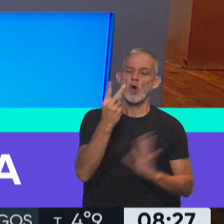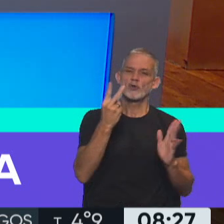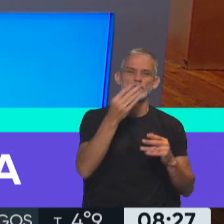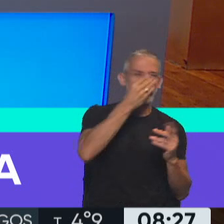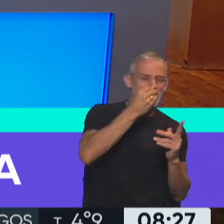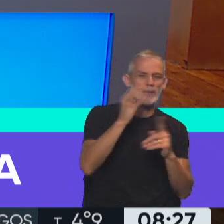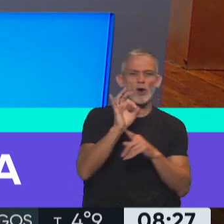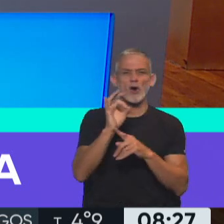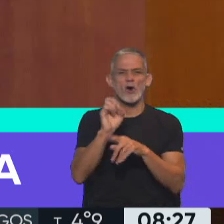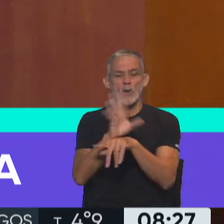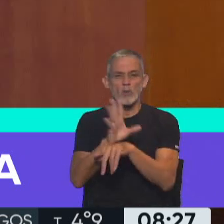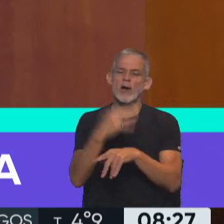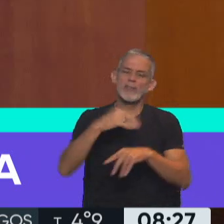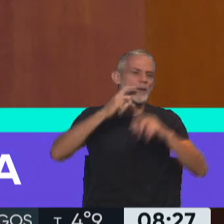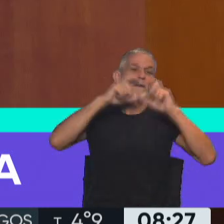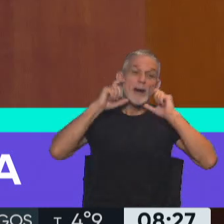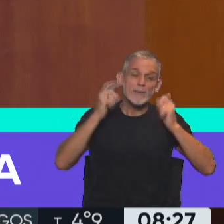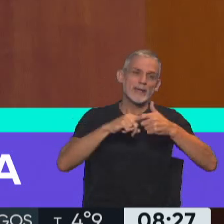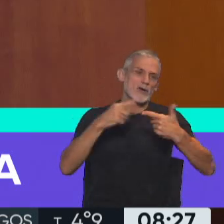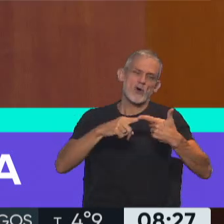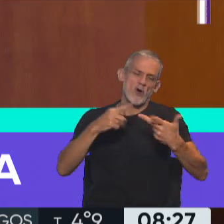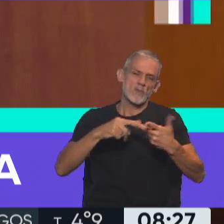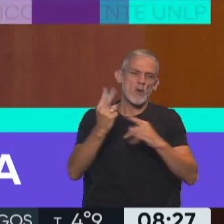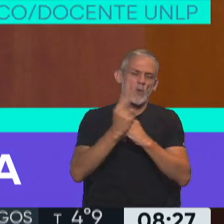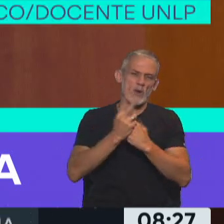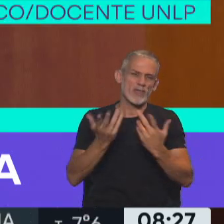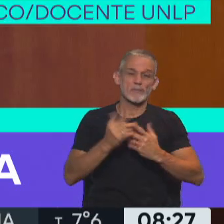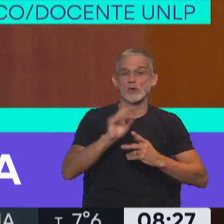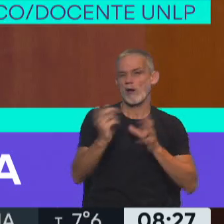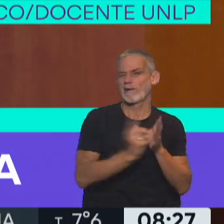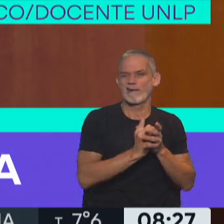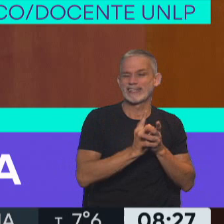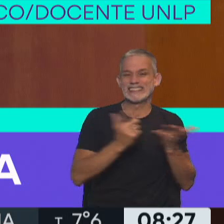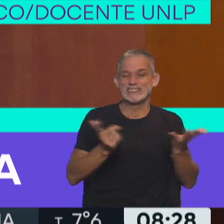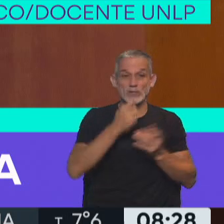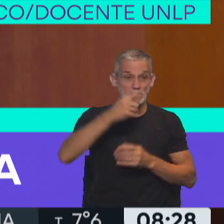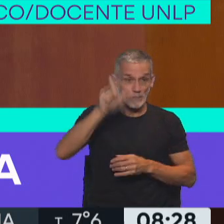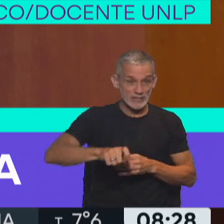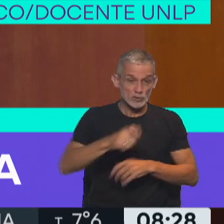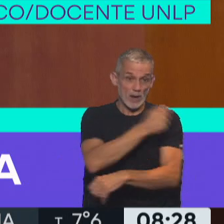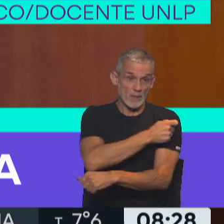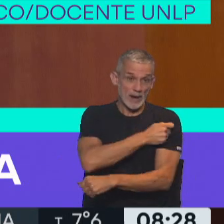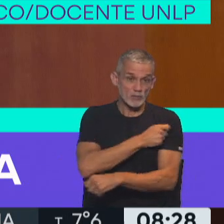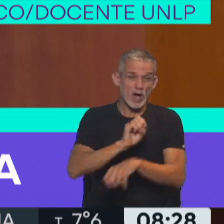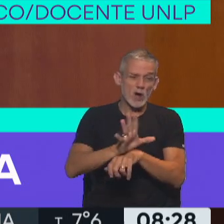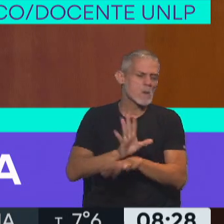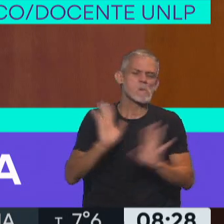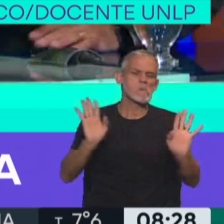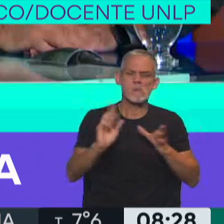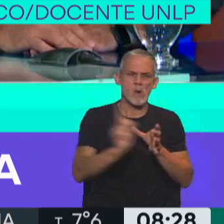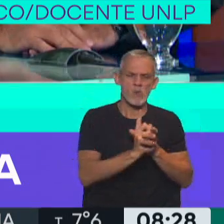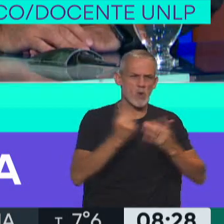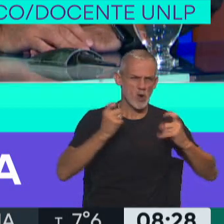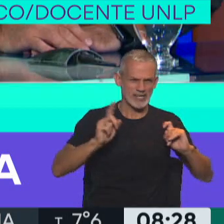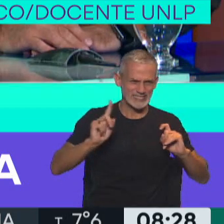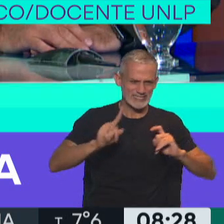deberían tener cuidados, usar barbijos. No digo aislarse, porque si la persona está vacunada para COVID no hace falta aislarse, pero sí